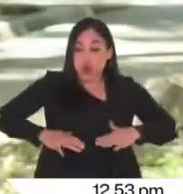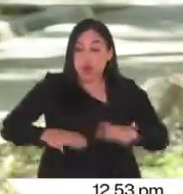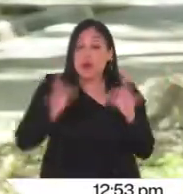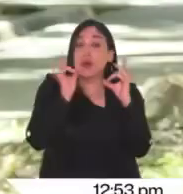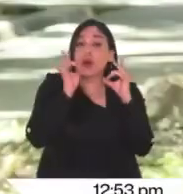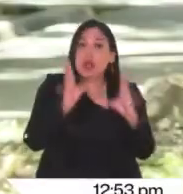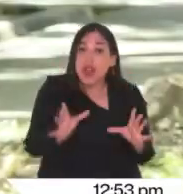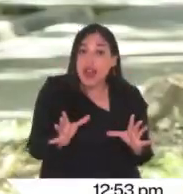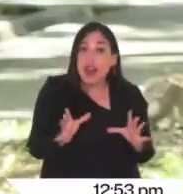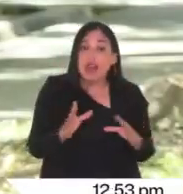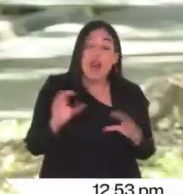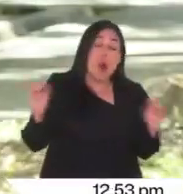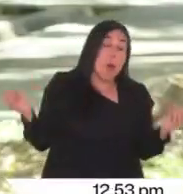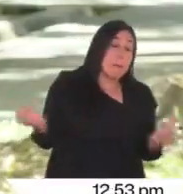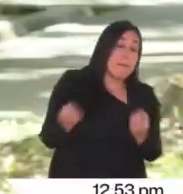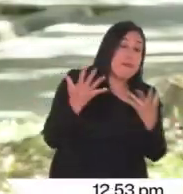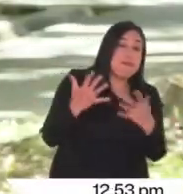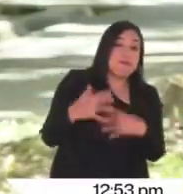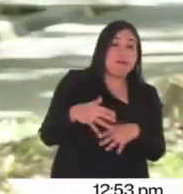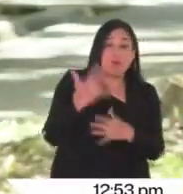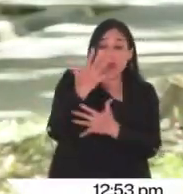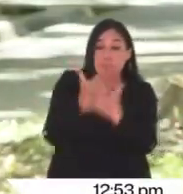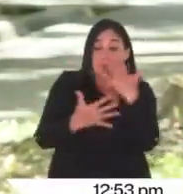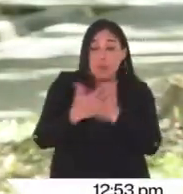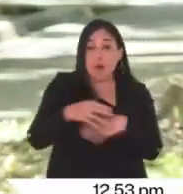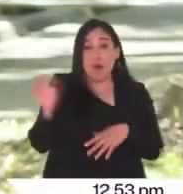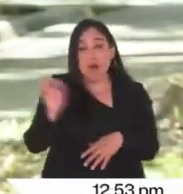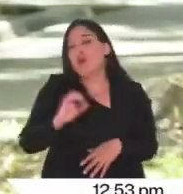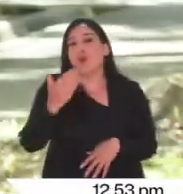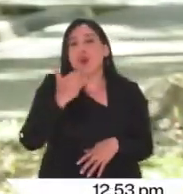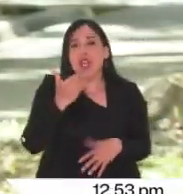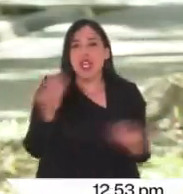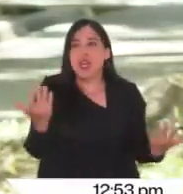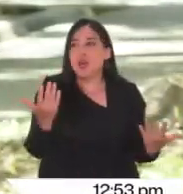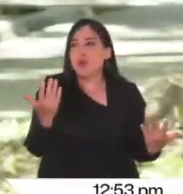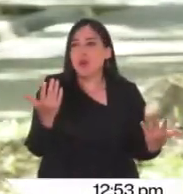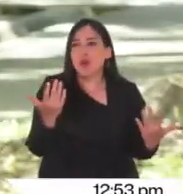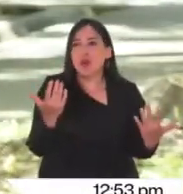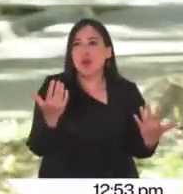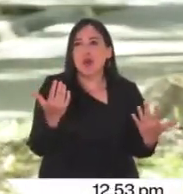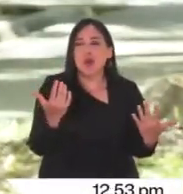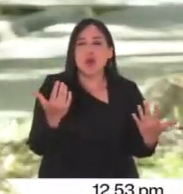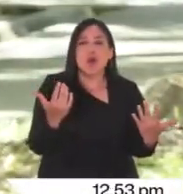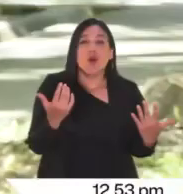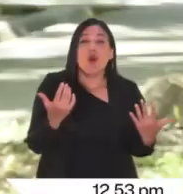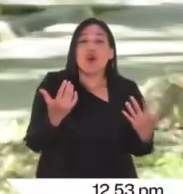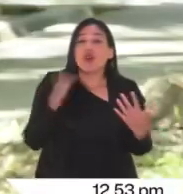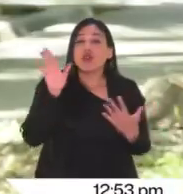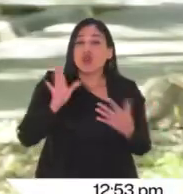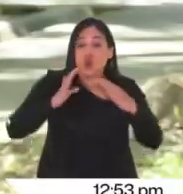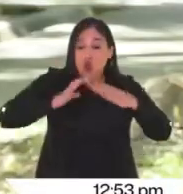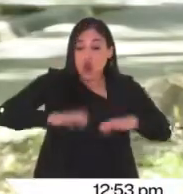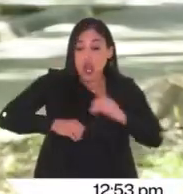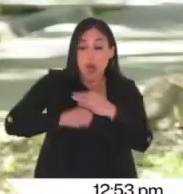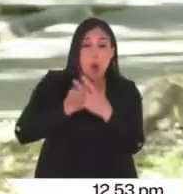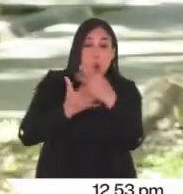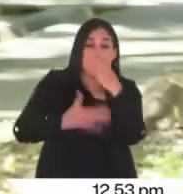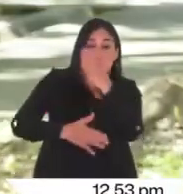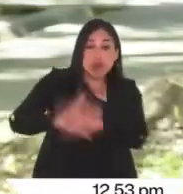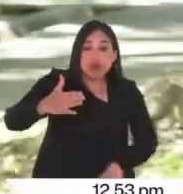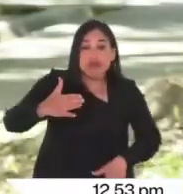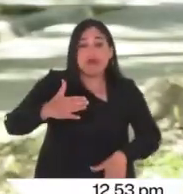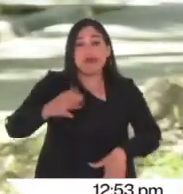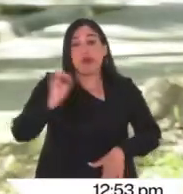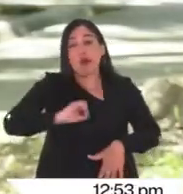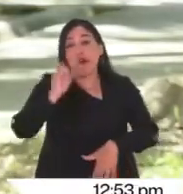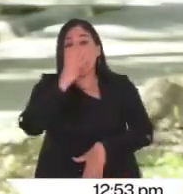solamente como la explosión o las quemaduras en algunos casos, sino como la destrucción de algunas estructuras o algunos segmentos corporales que pueden llevar a